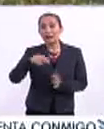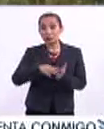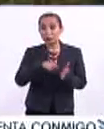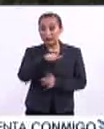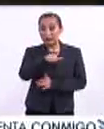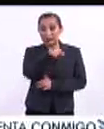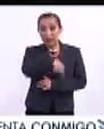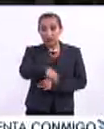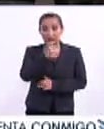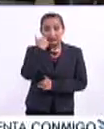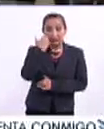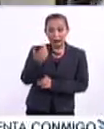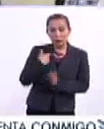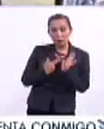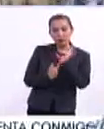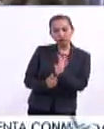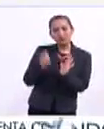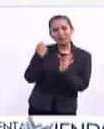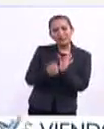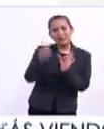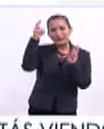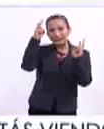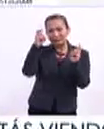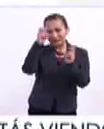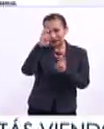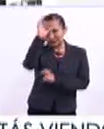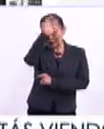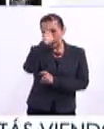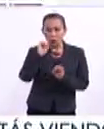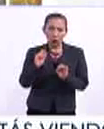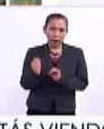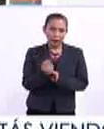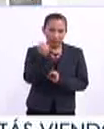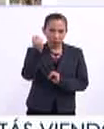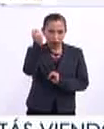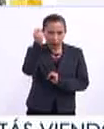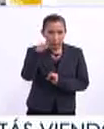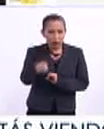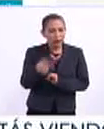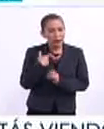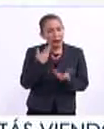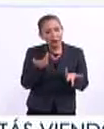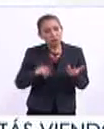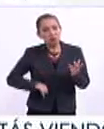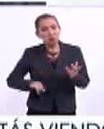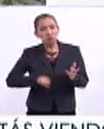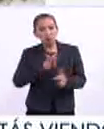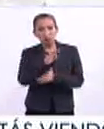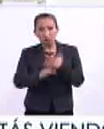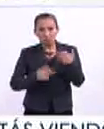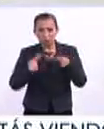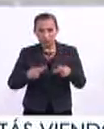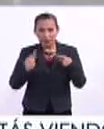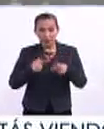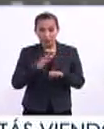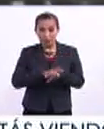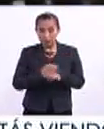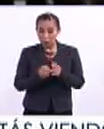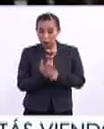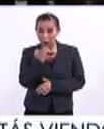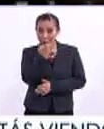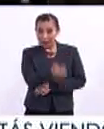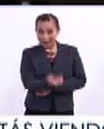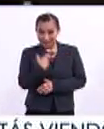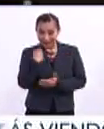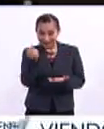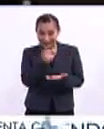quienes promueven un diálogo focalizado en temas científicos o tecnológicos que resultan de interés social. Lo más novedoso es que estos